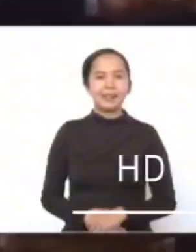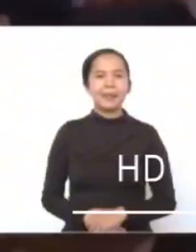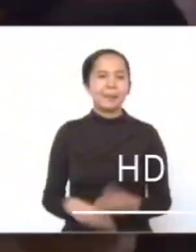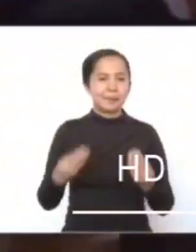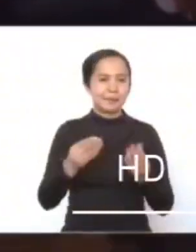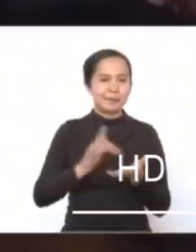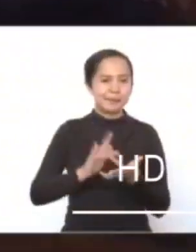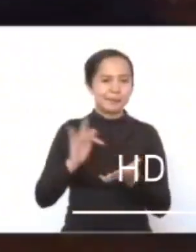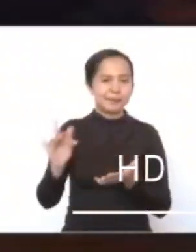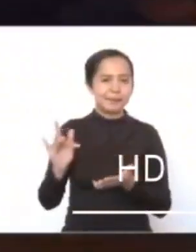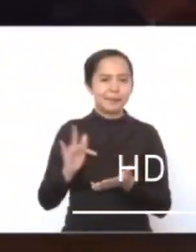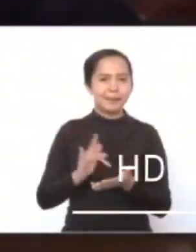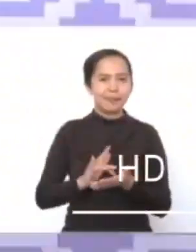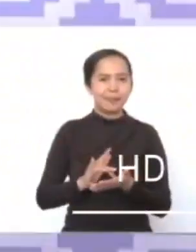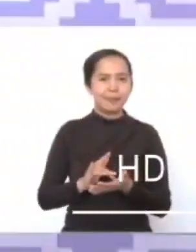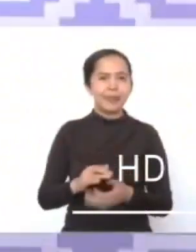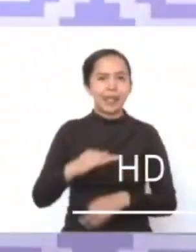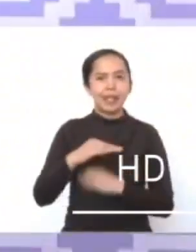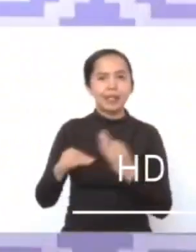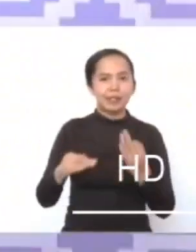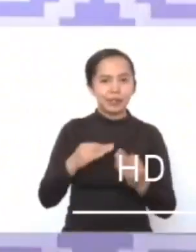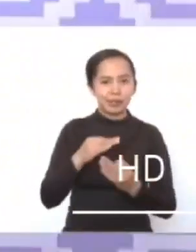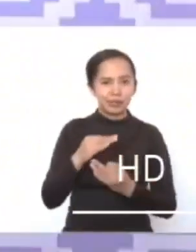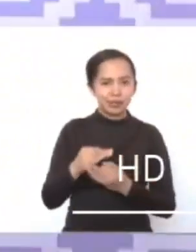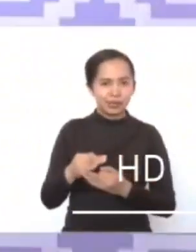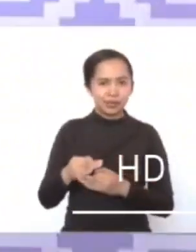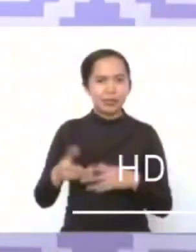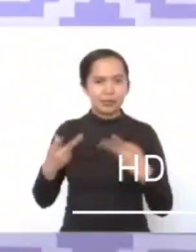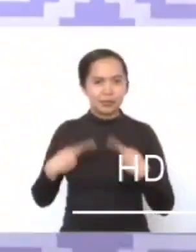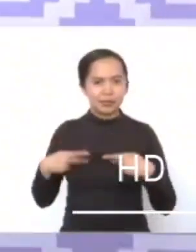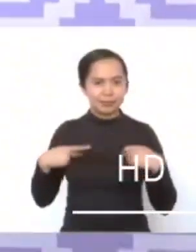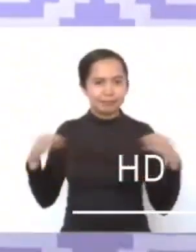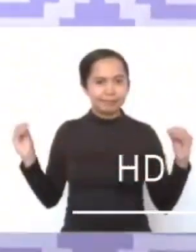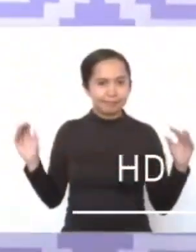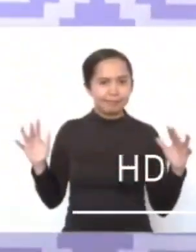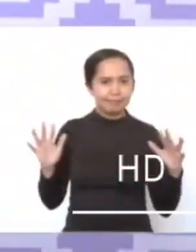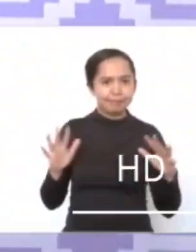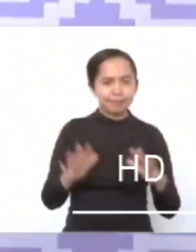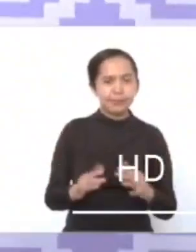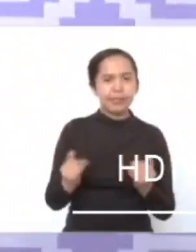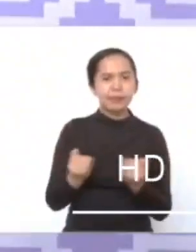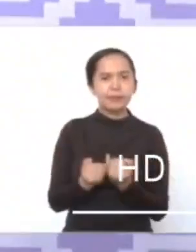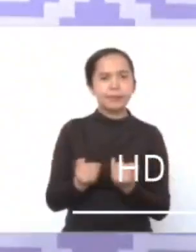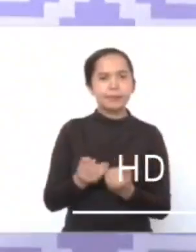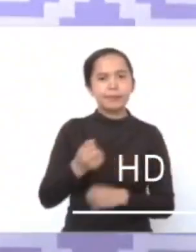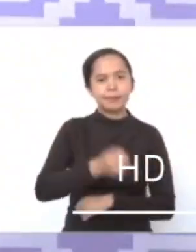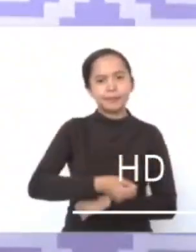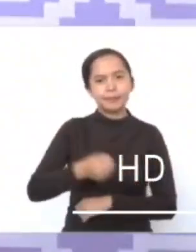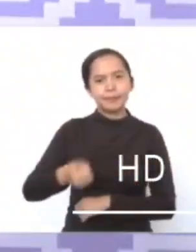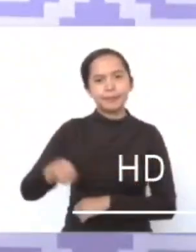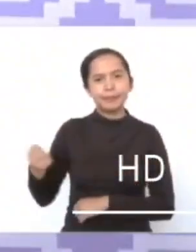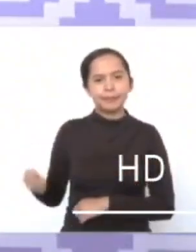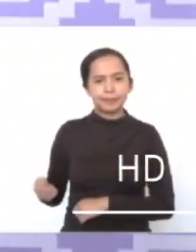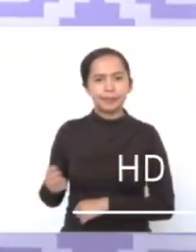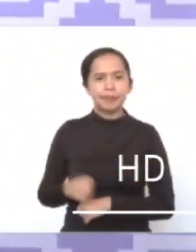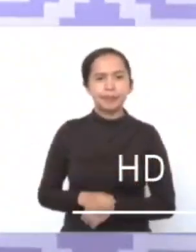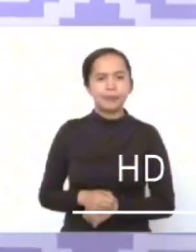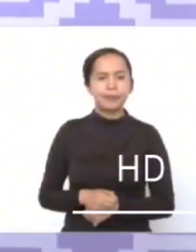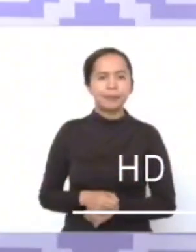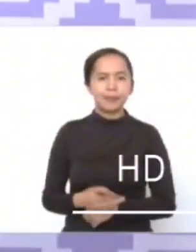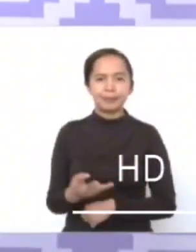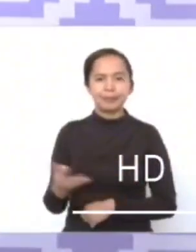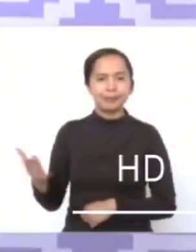Muchas gracias. Gracias a todas y a todos los que hoy nos acompañan. Saludos, por supuesto, a